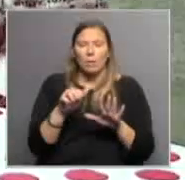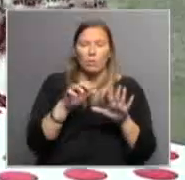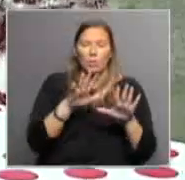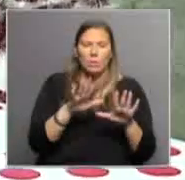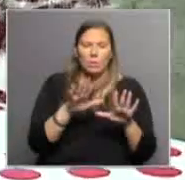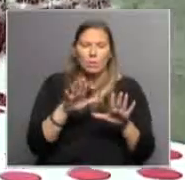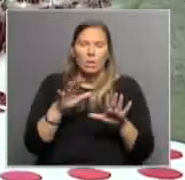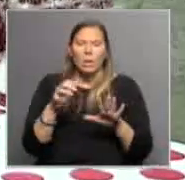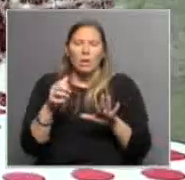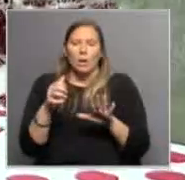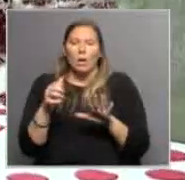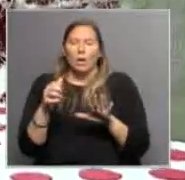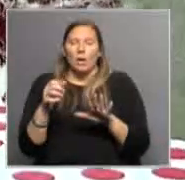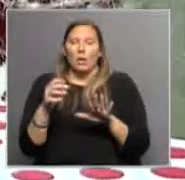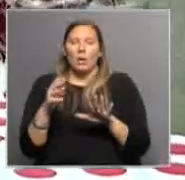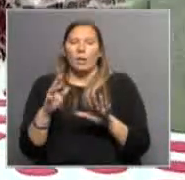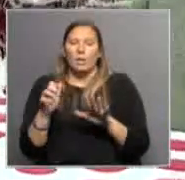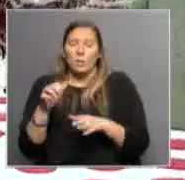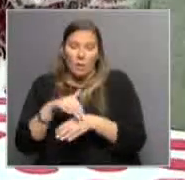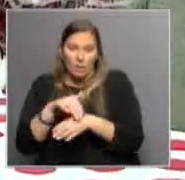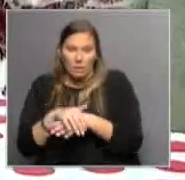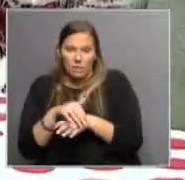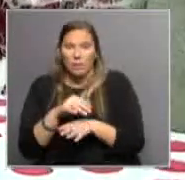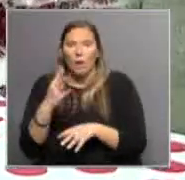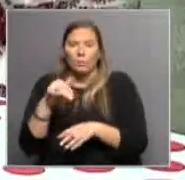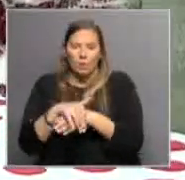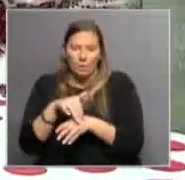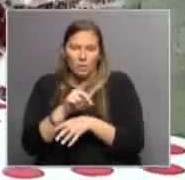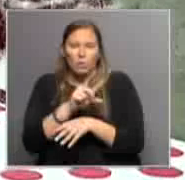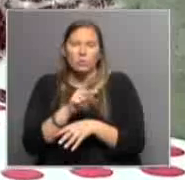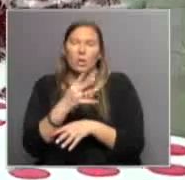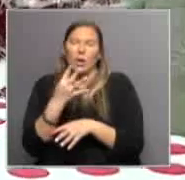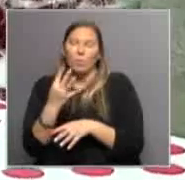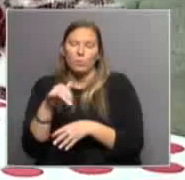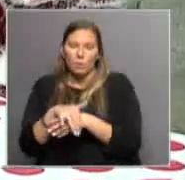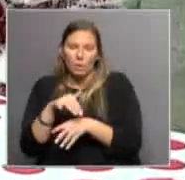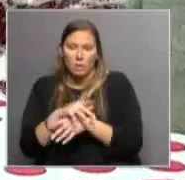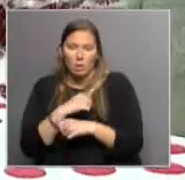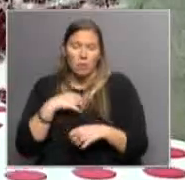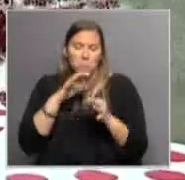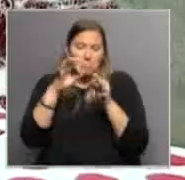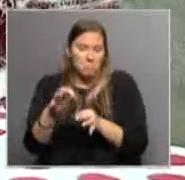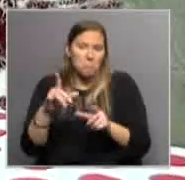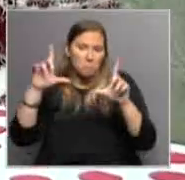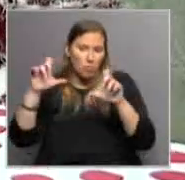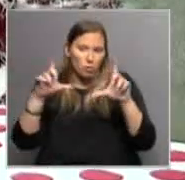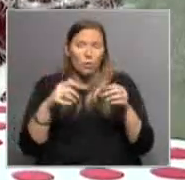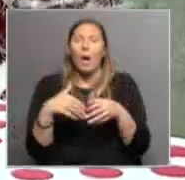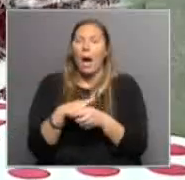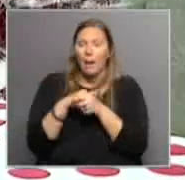caer por ahí vestidos como quieran para ser retratados, que serán fotografiados. Sí, exactamente. Allí los compañeros, los